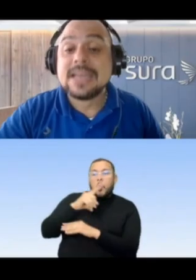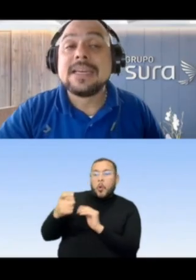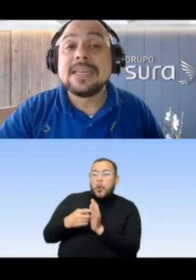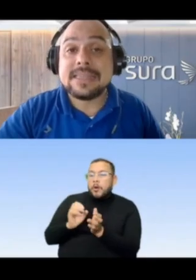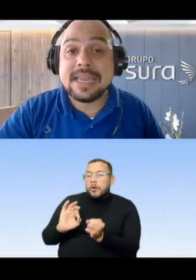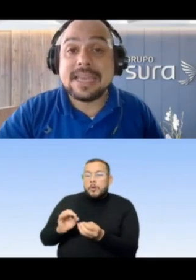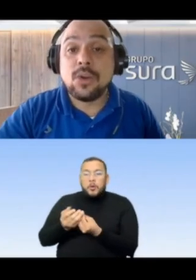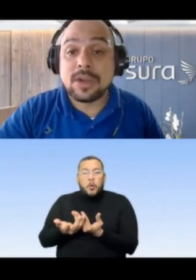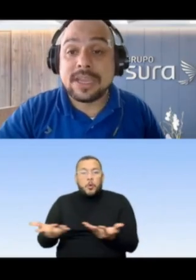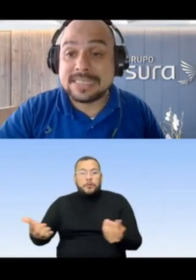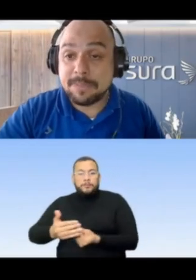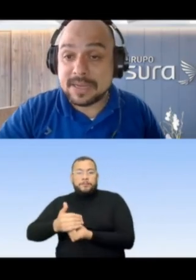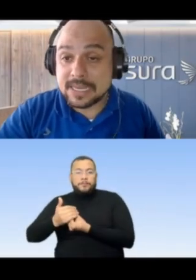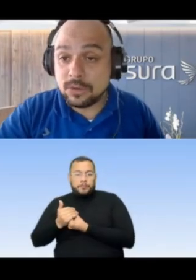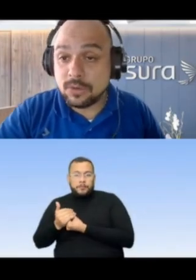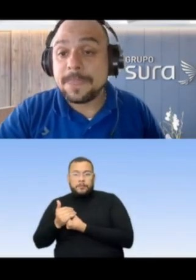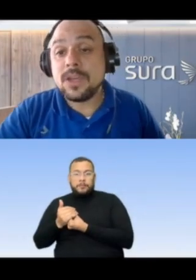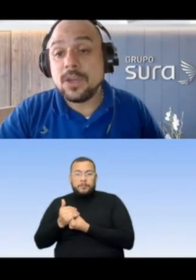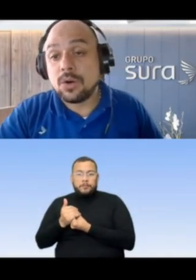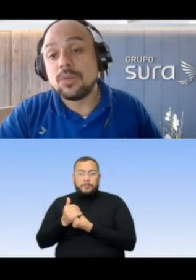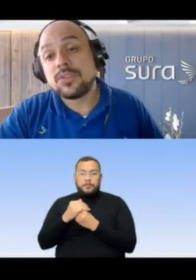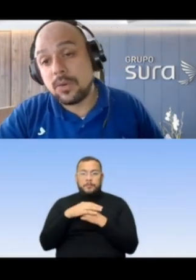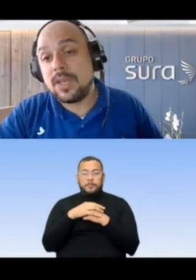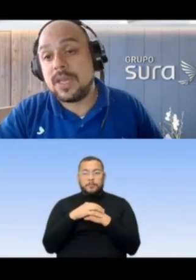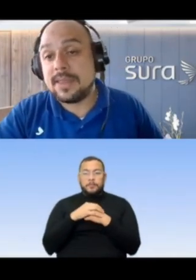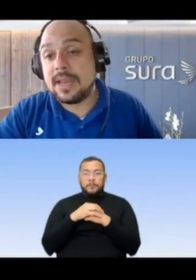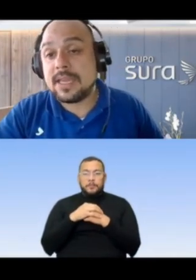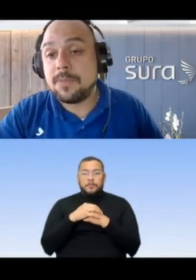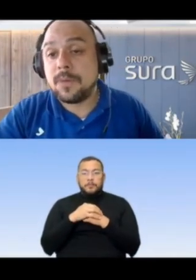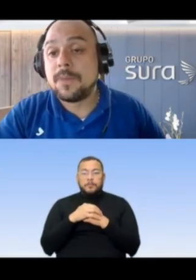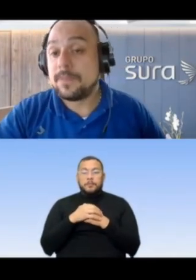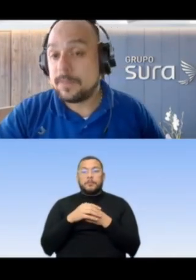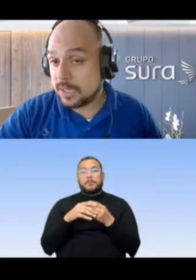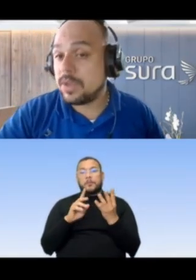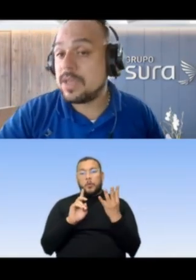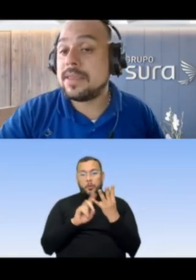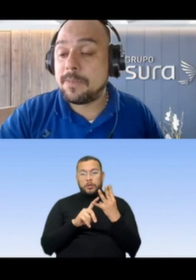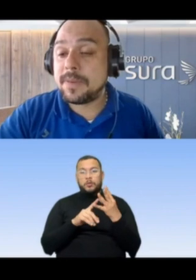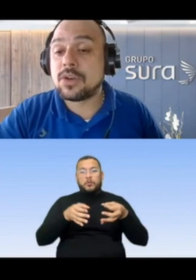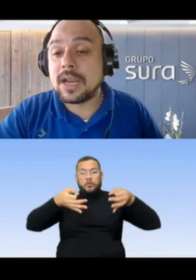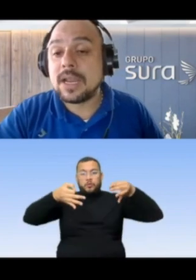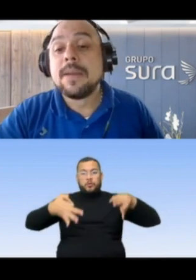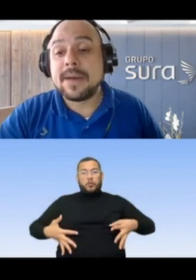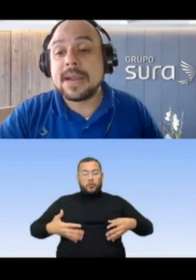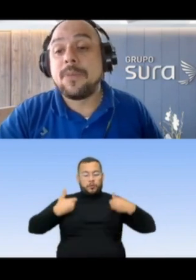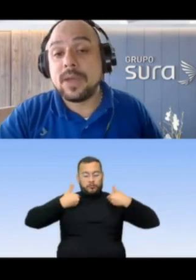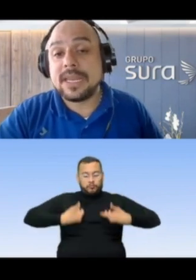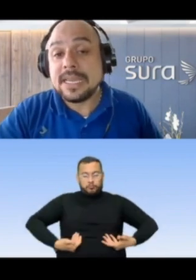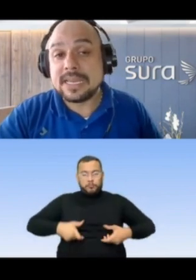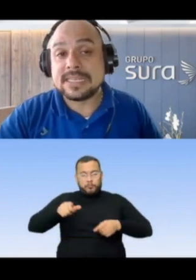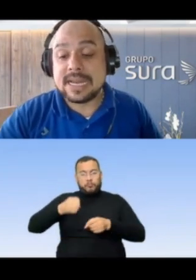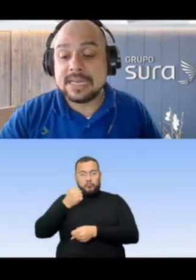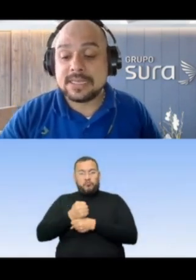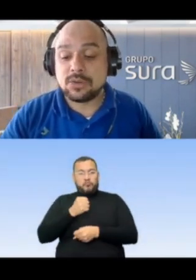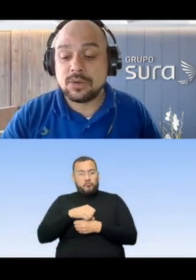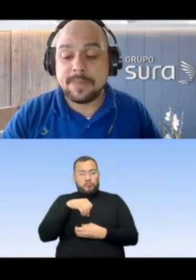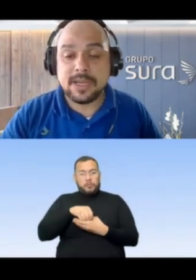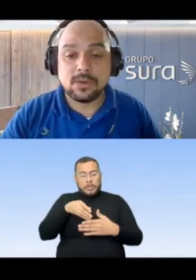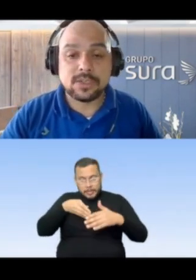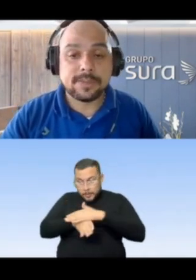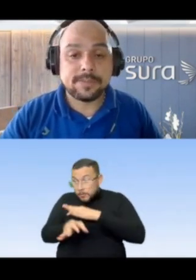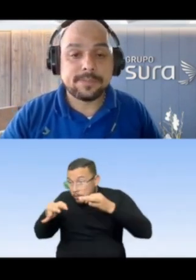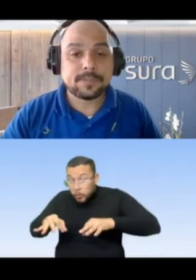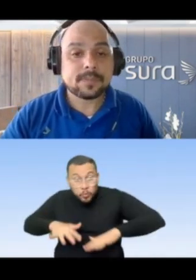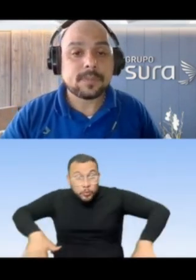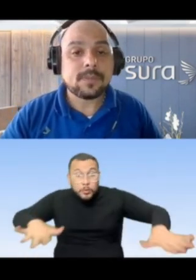la evidencia de lo que está pasando. Y ojo, seguridad del equipo, seguridad del personal para poder ingresar a esa